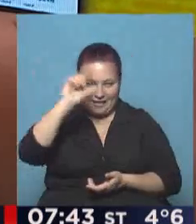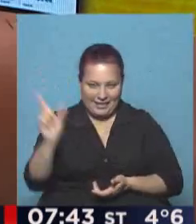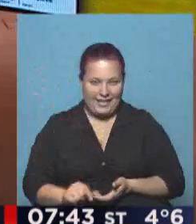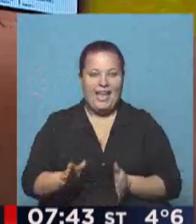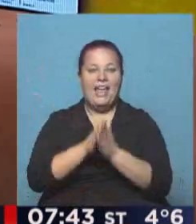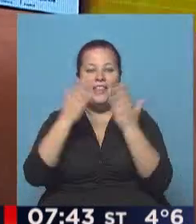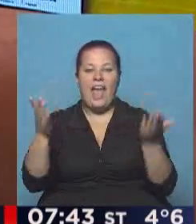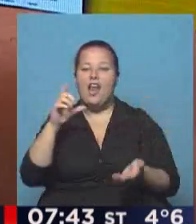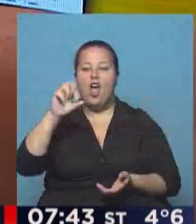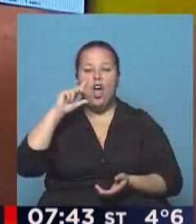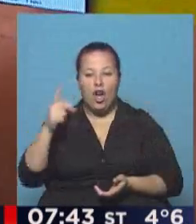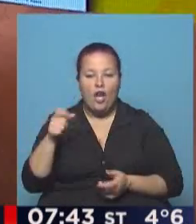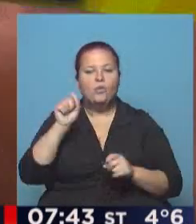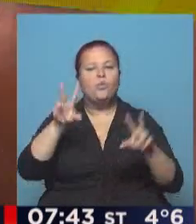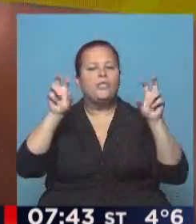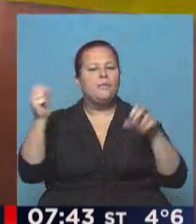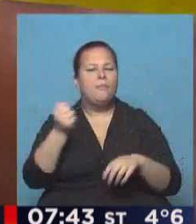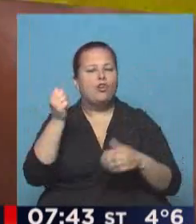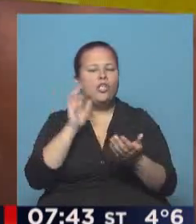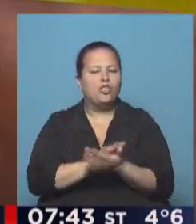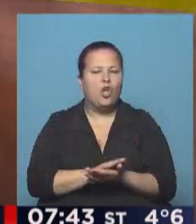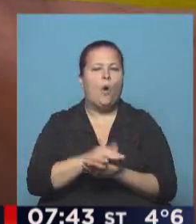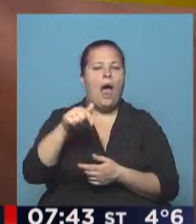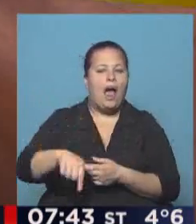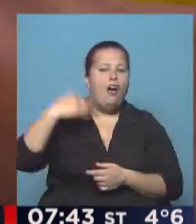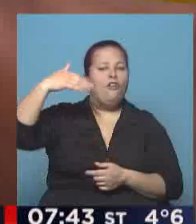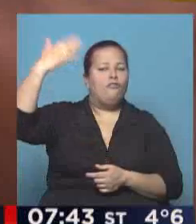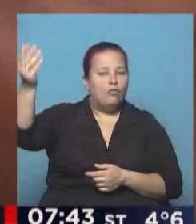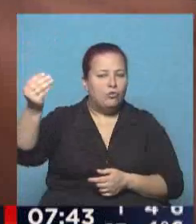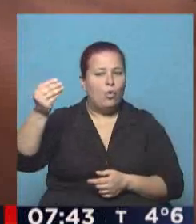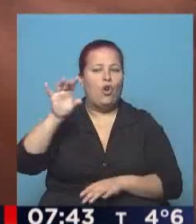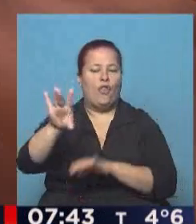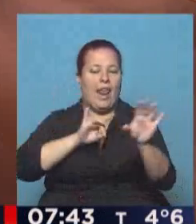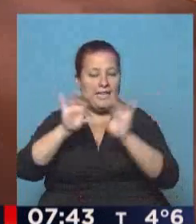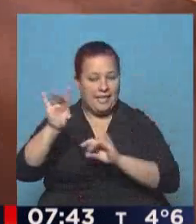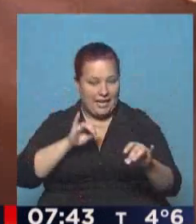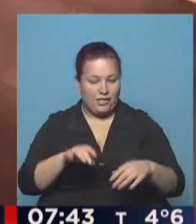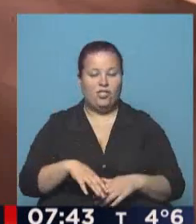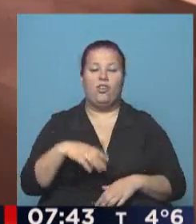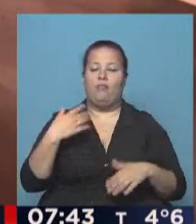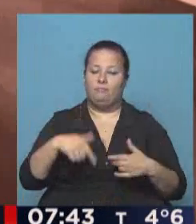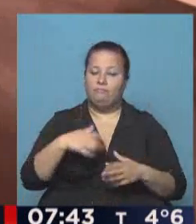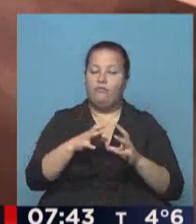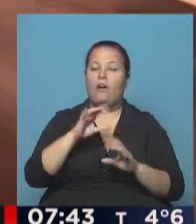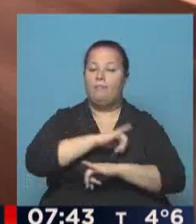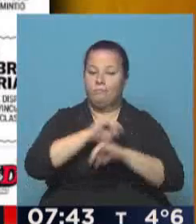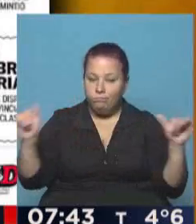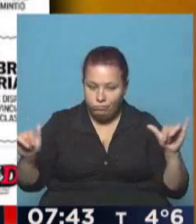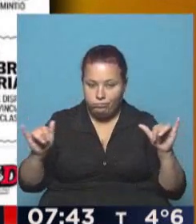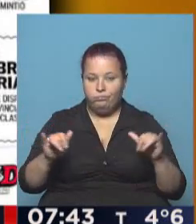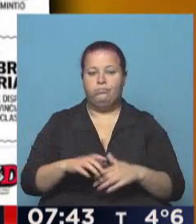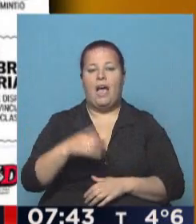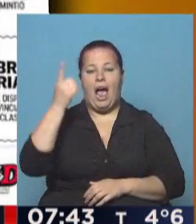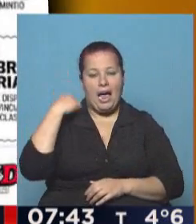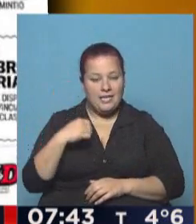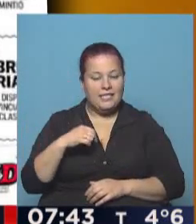del diario Crónica. Su título central tiene que ver con el presente y el futuro de la Selección Nacional de Fútbol, luego del anuncio de